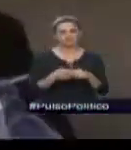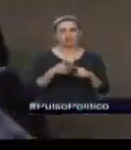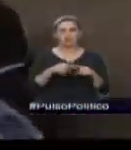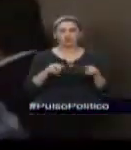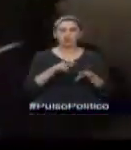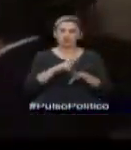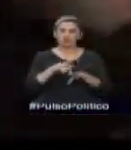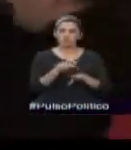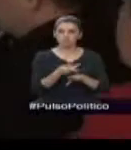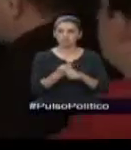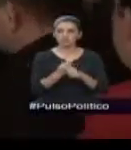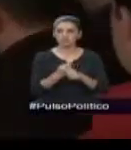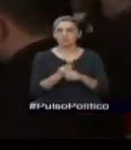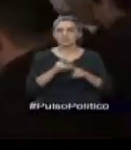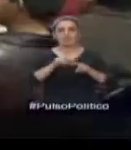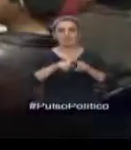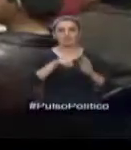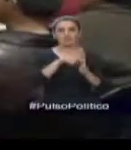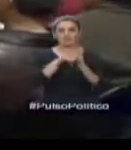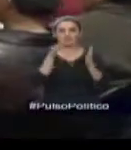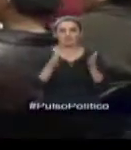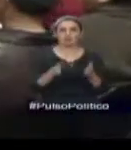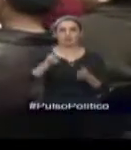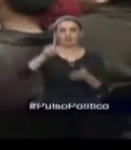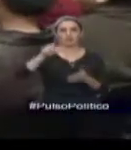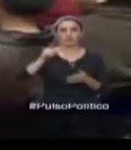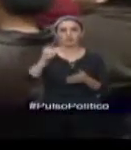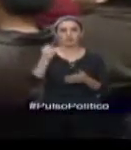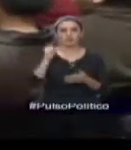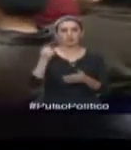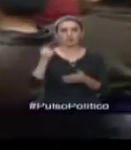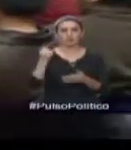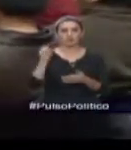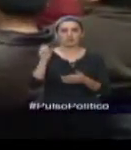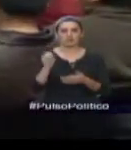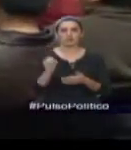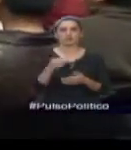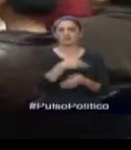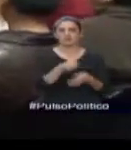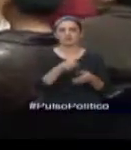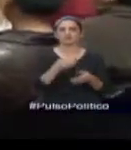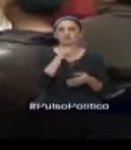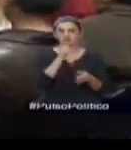ocasiones la presencia del ex banquero guillermo lasso fue motivo de desorden